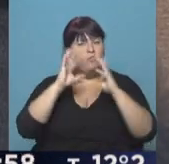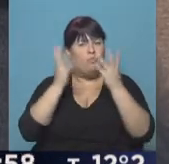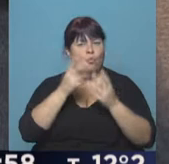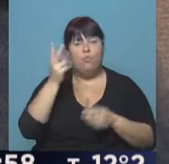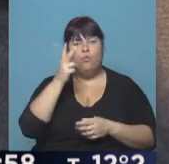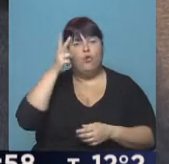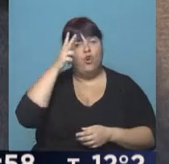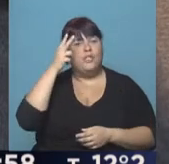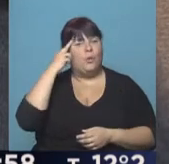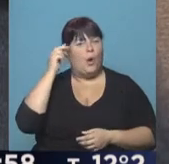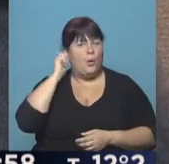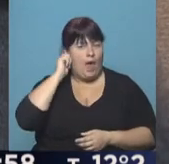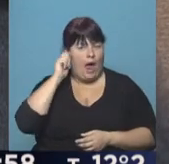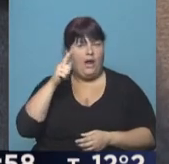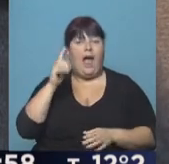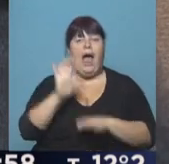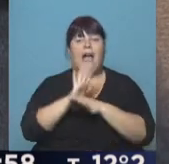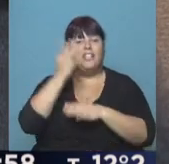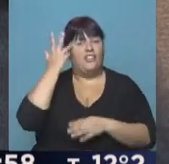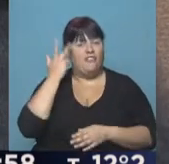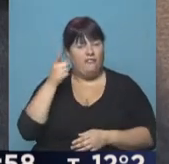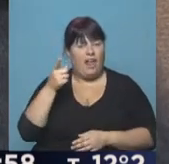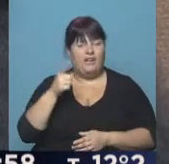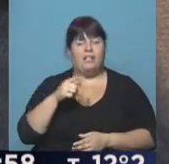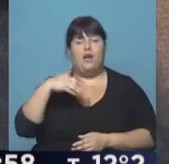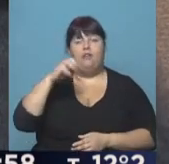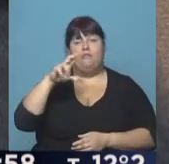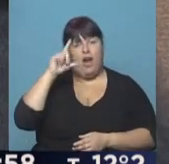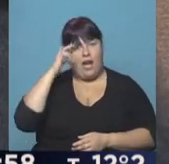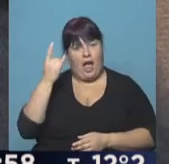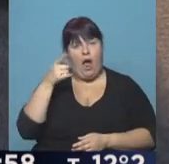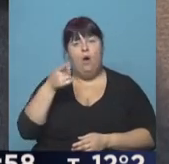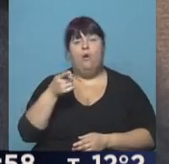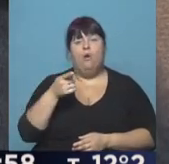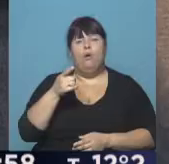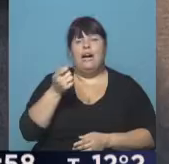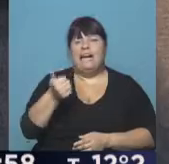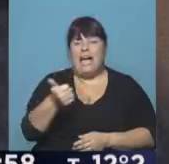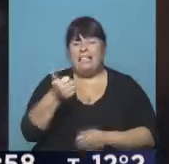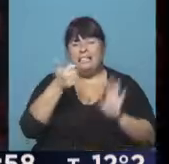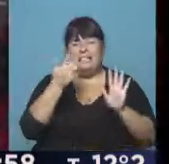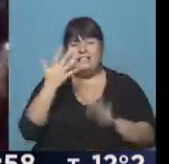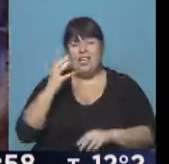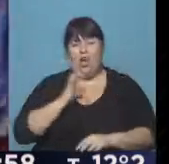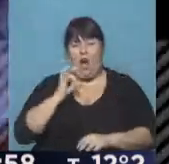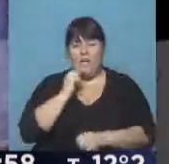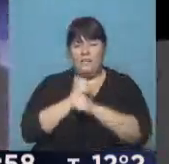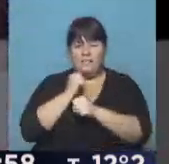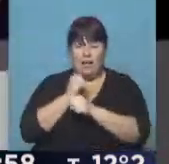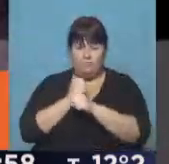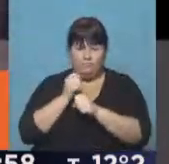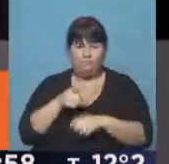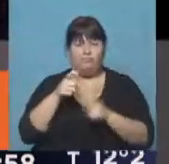falleció a los 89 años la actriz francesa jeanne moreau quien sin casi 65 años de carrera